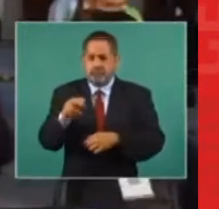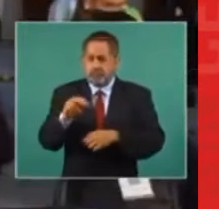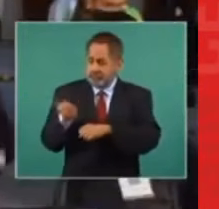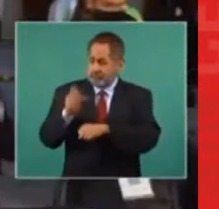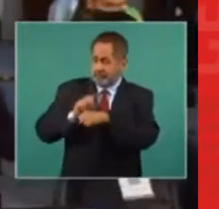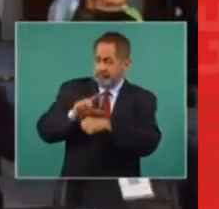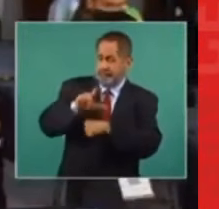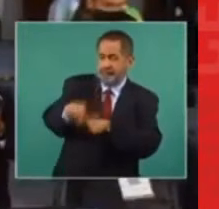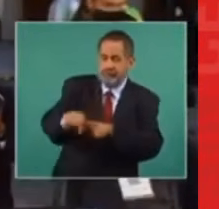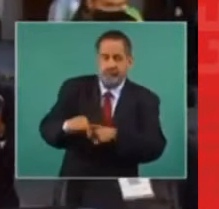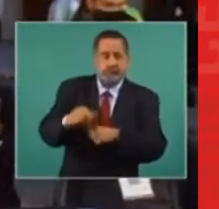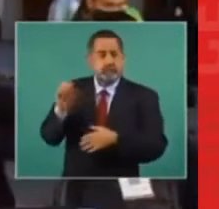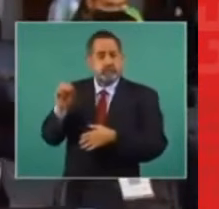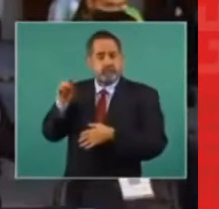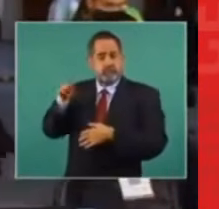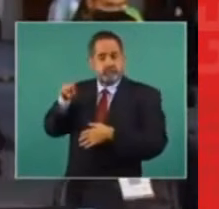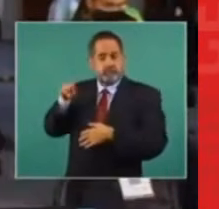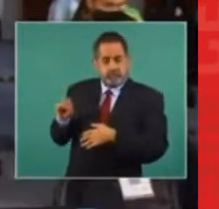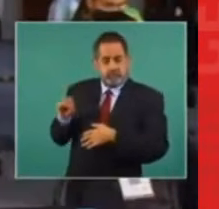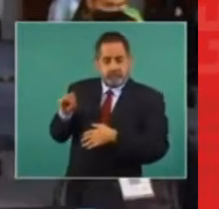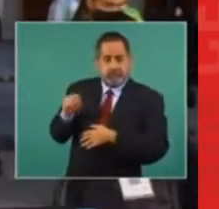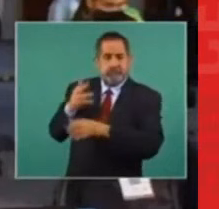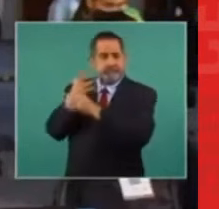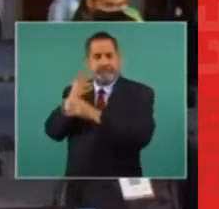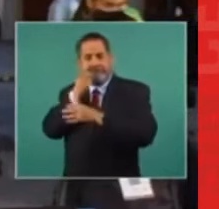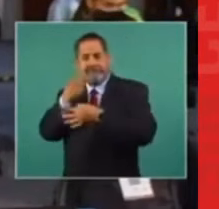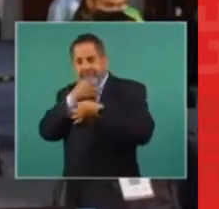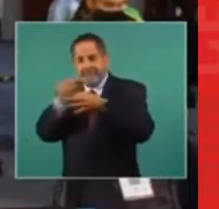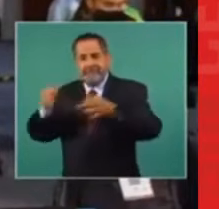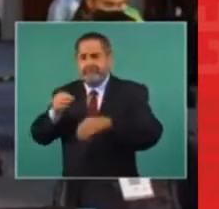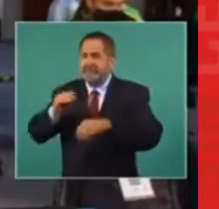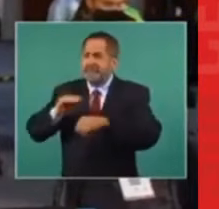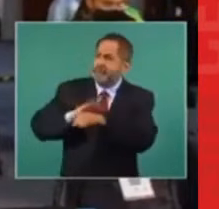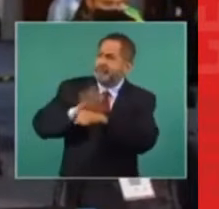dijo, acepte que perdió presidente. Y bueno, pues